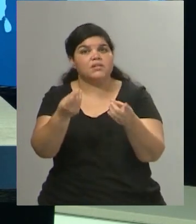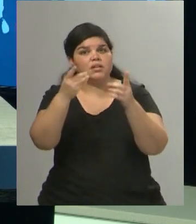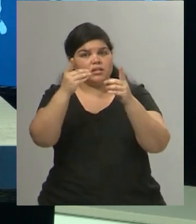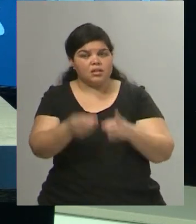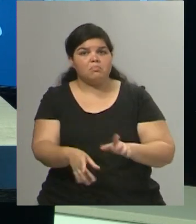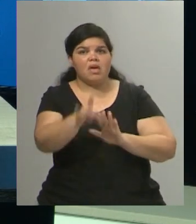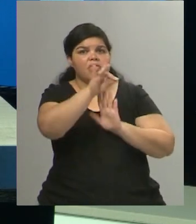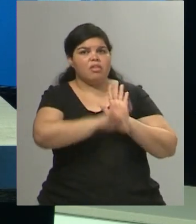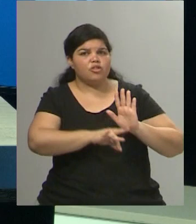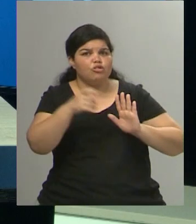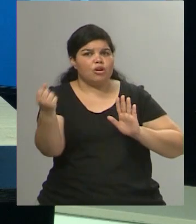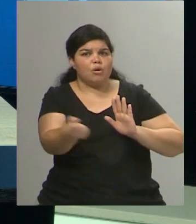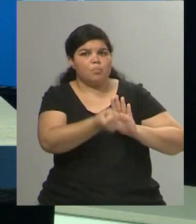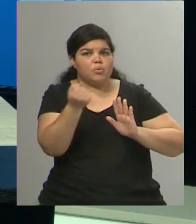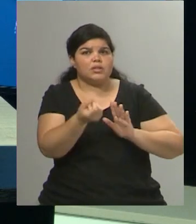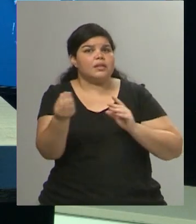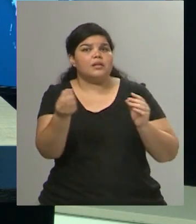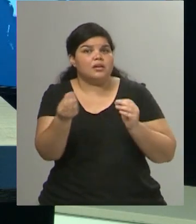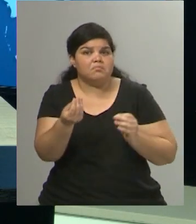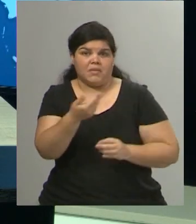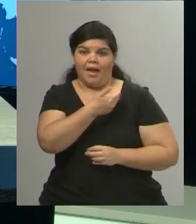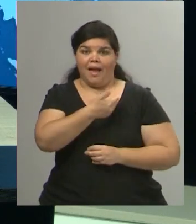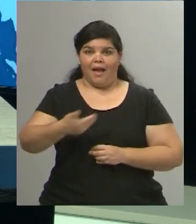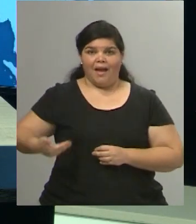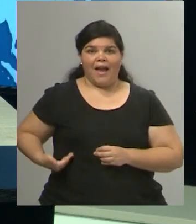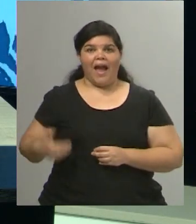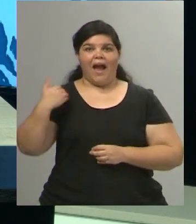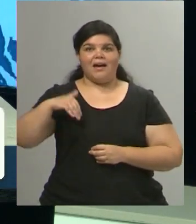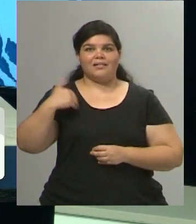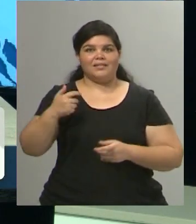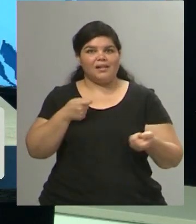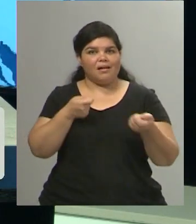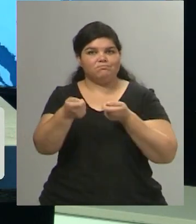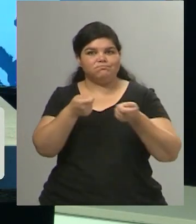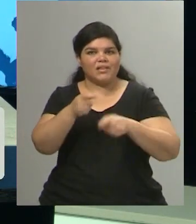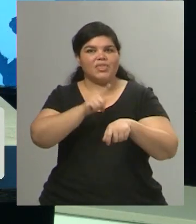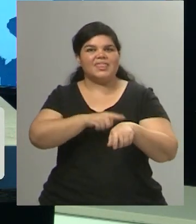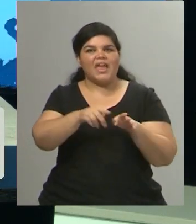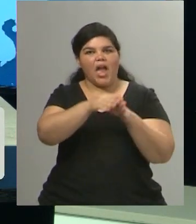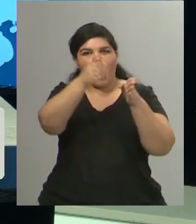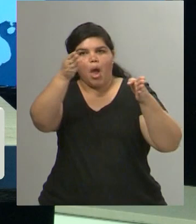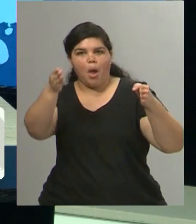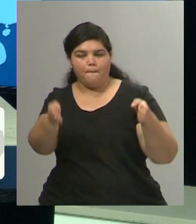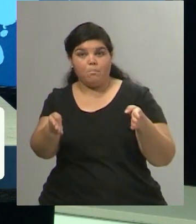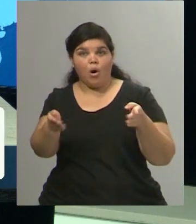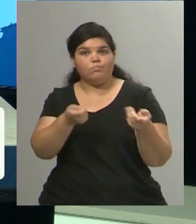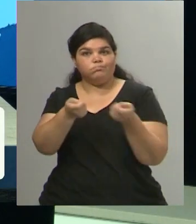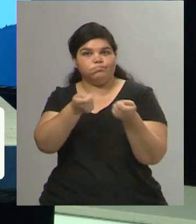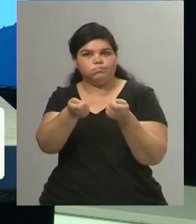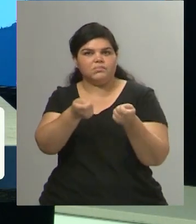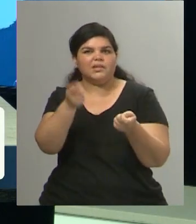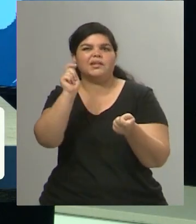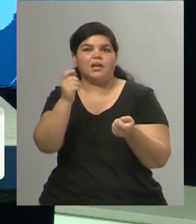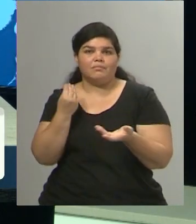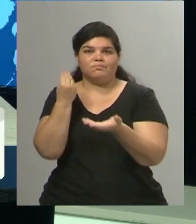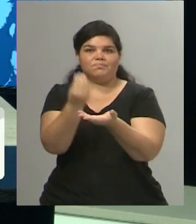que Argentina empieza a ejercer la presidencia pro tempore. Ahí estuvo asumiendo esa presidencia Alberto Fernández